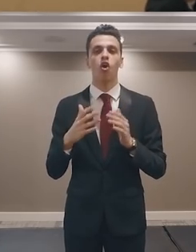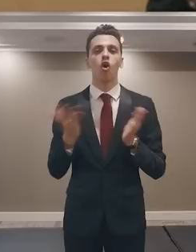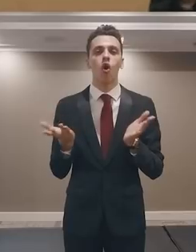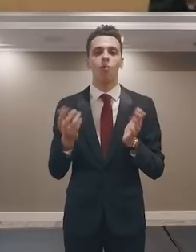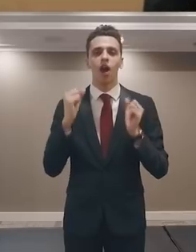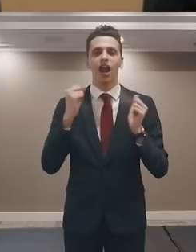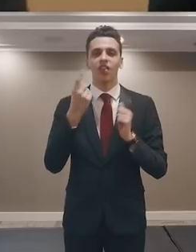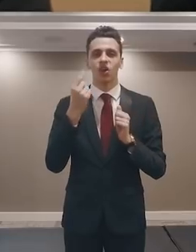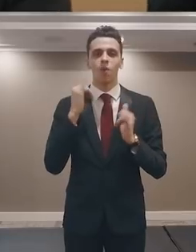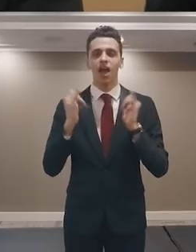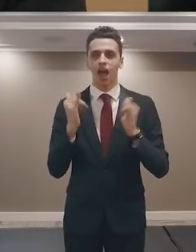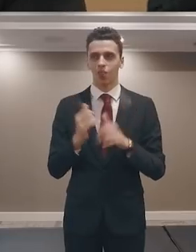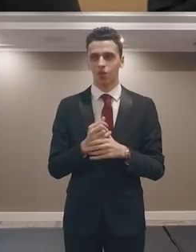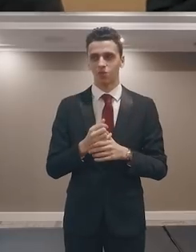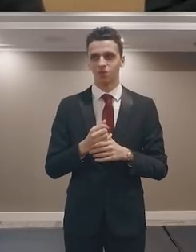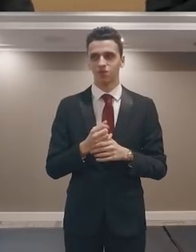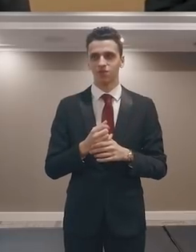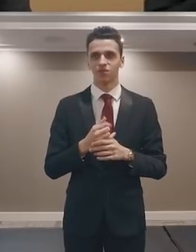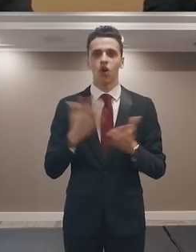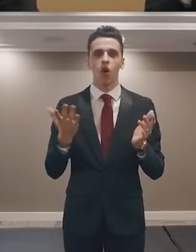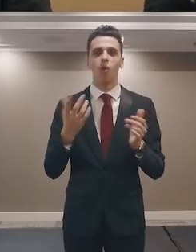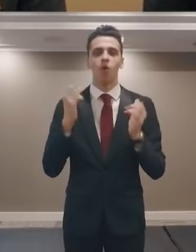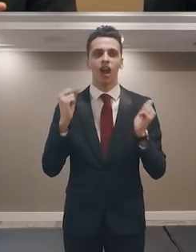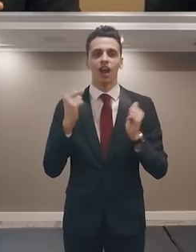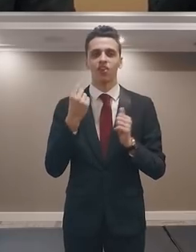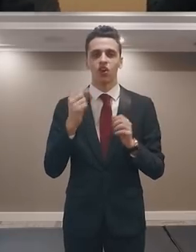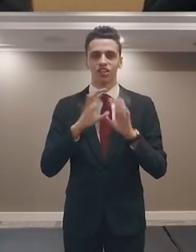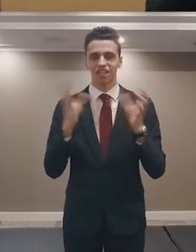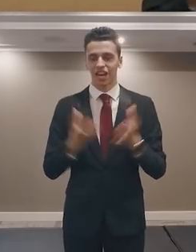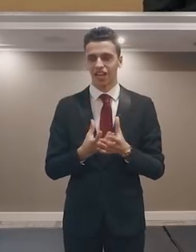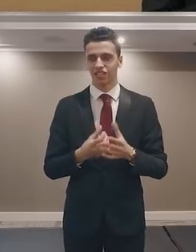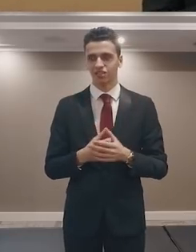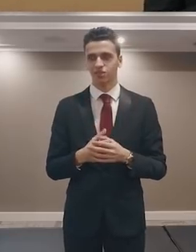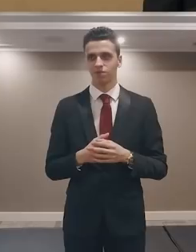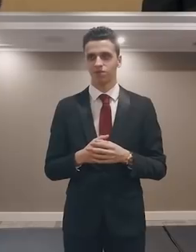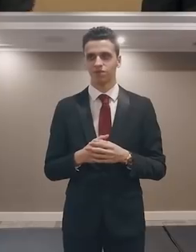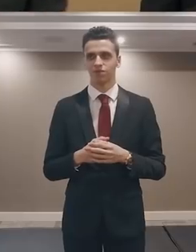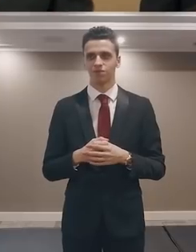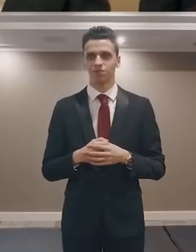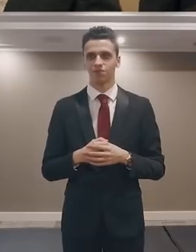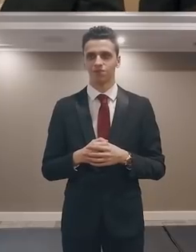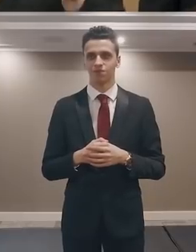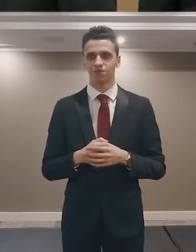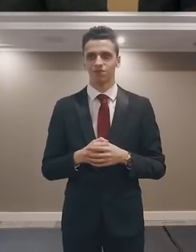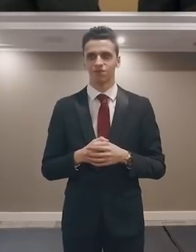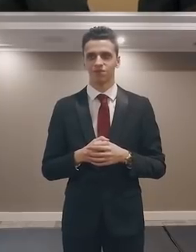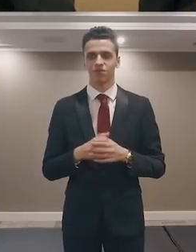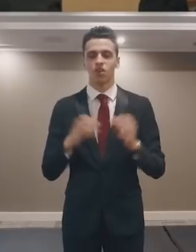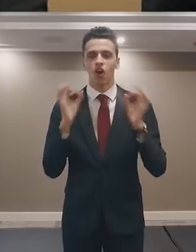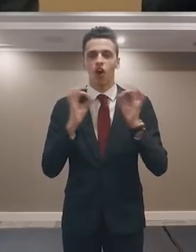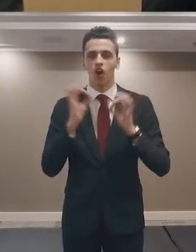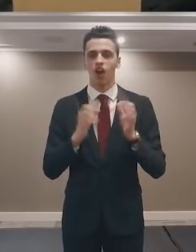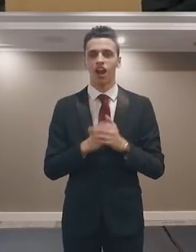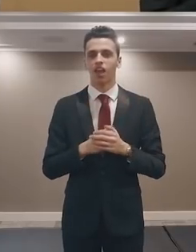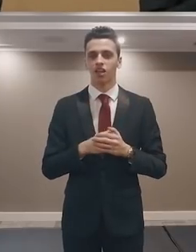lo siento por los damnificados de la sala lo siento lo siento me sale fatal google es de esas empresas que lo sabe todo lo